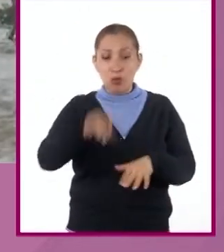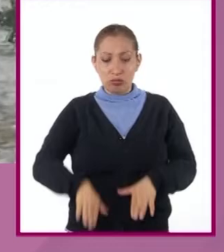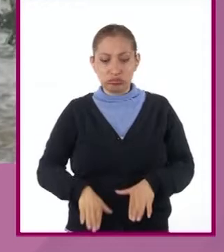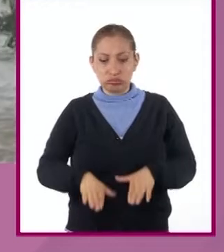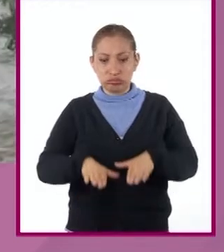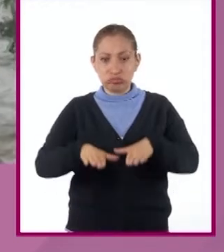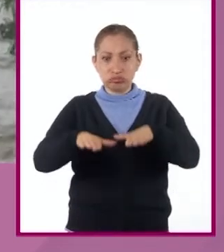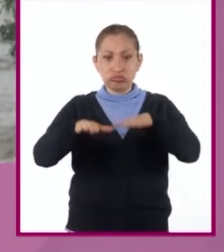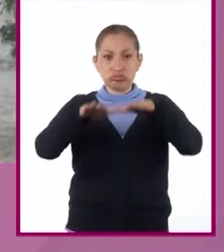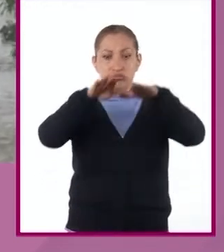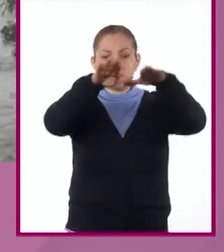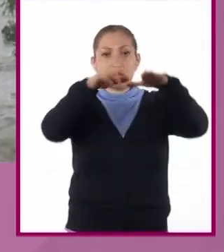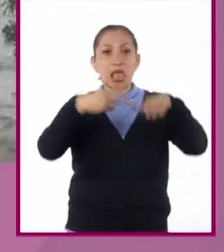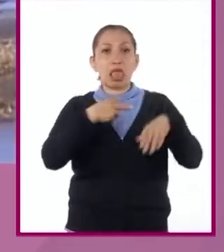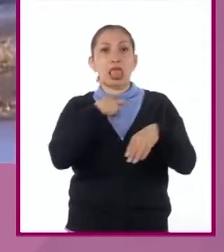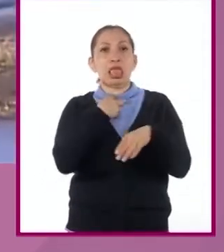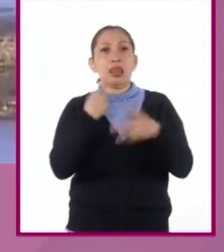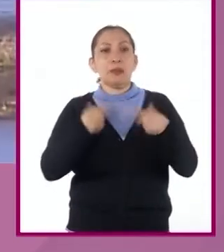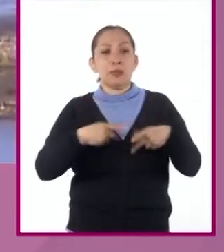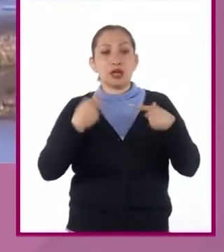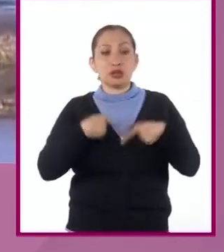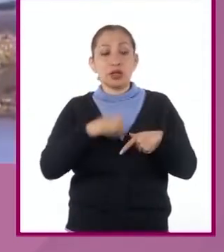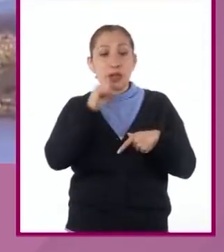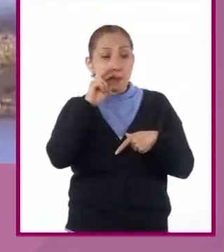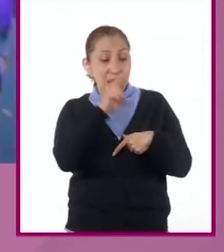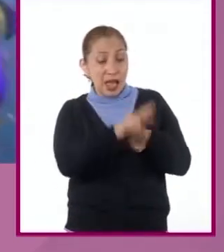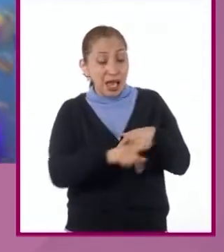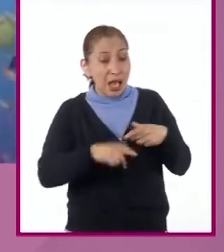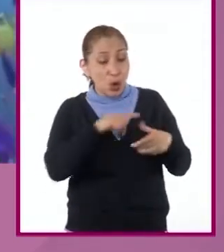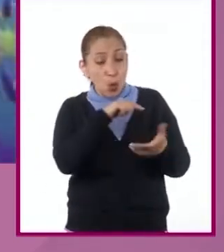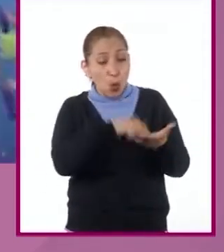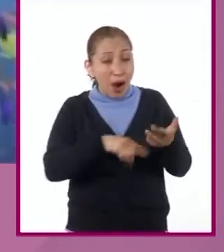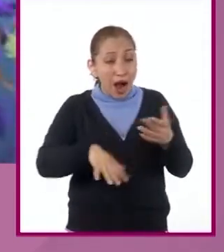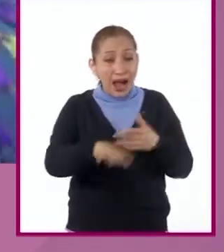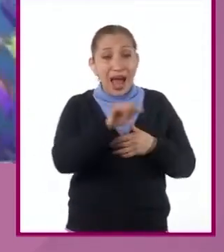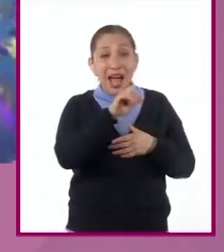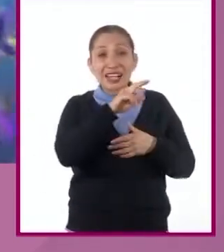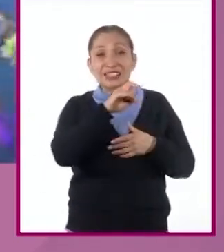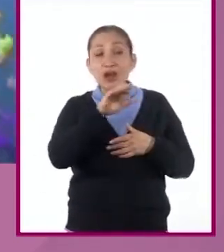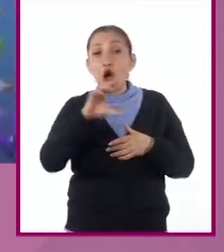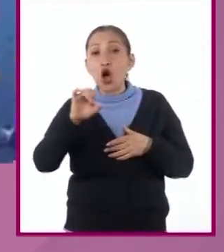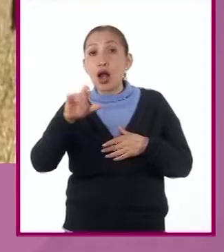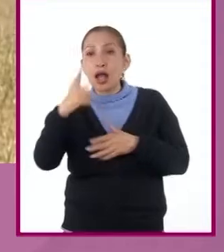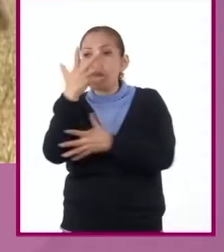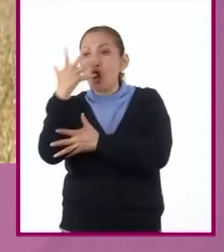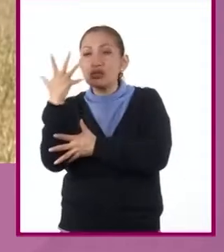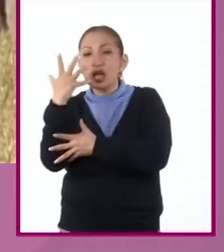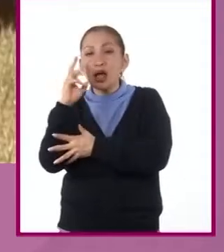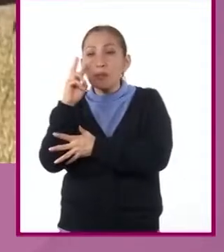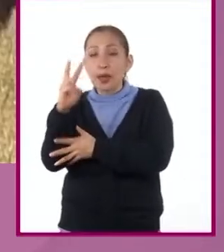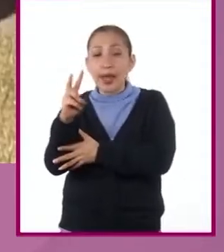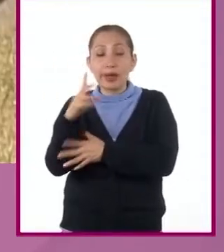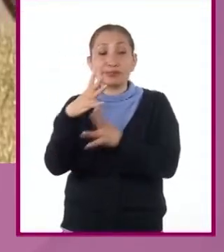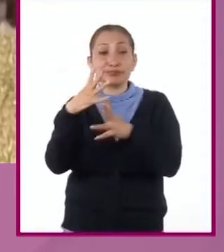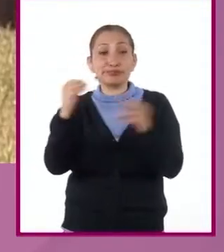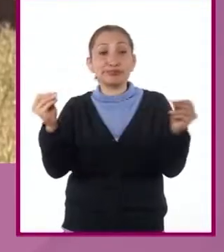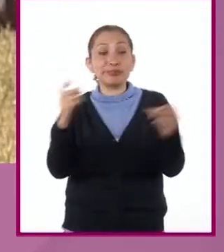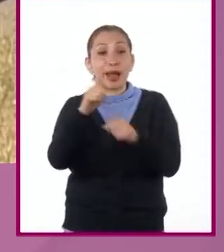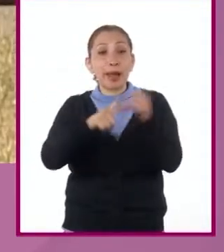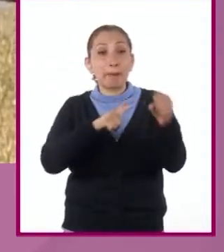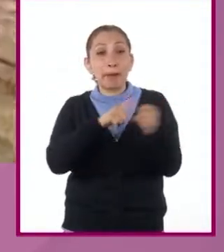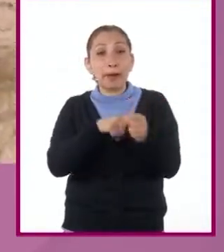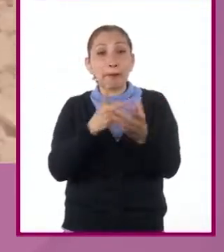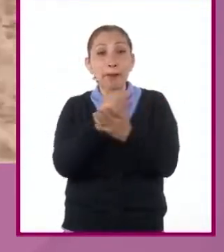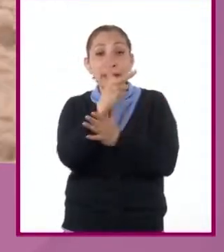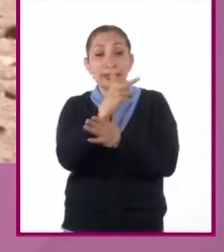que provocan graves inundaciones, el trastorno de hábitats como los arrecifes de coral y los bosques, llevando a la extinción a varias